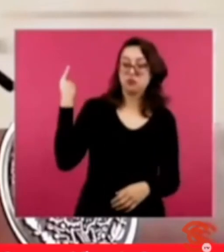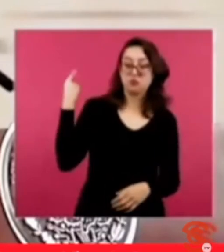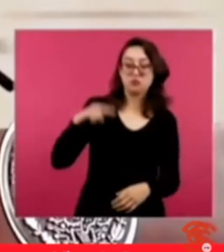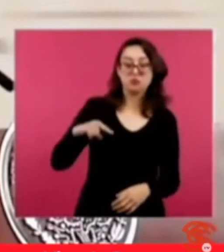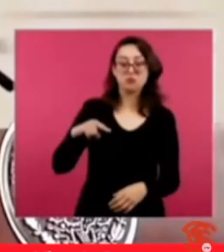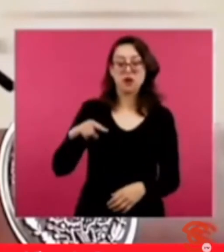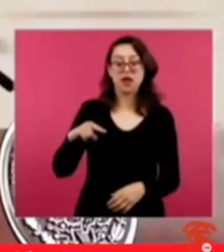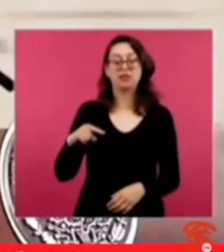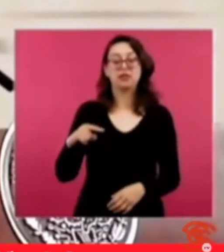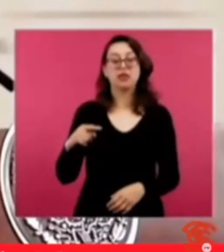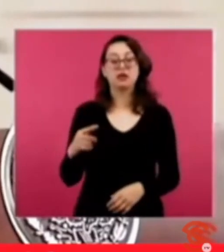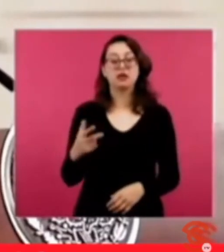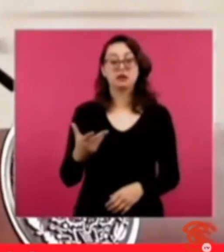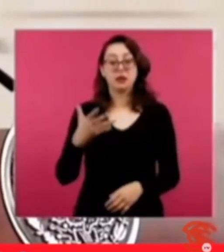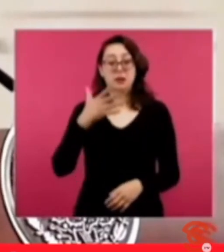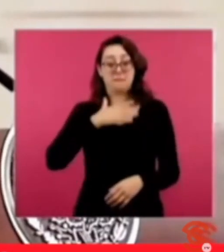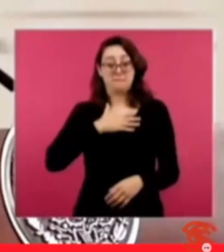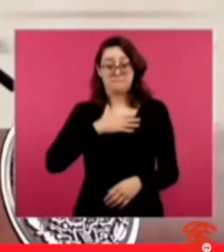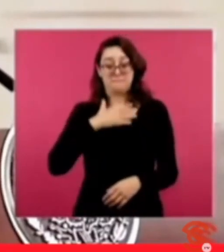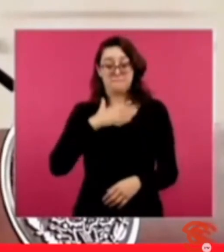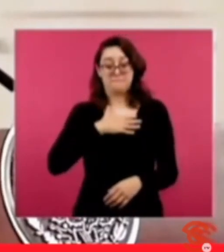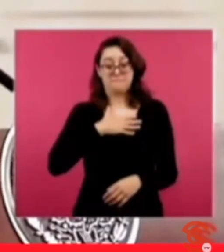de mi página